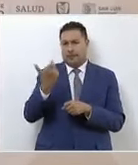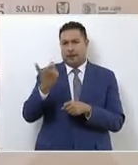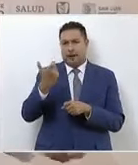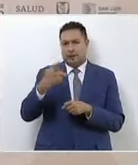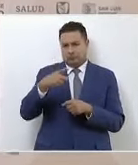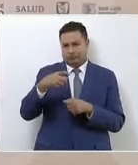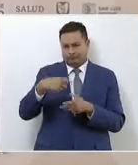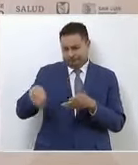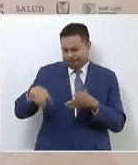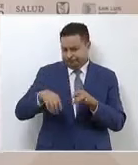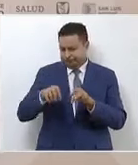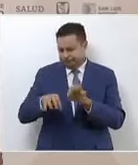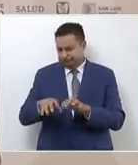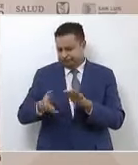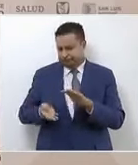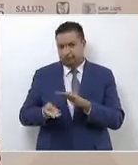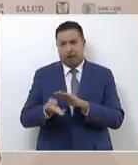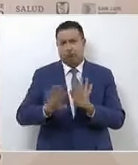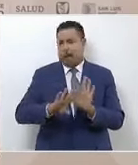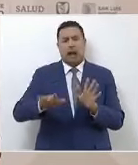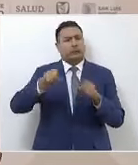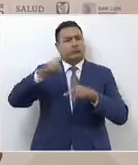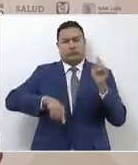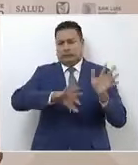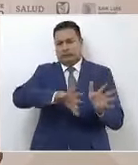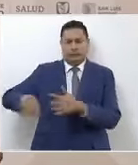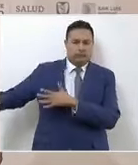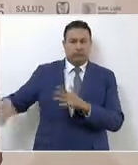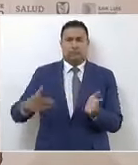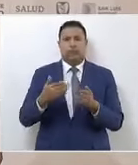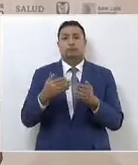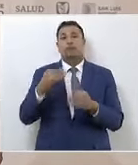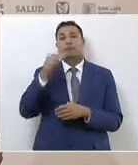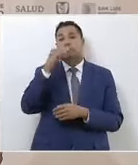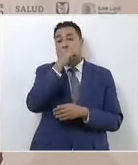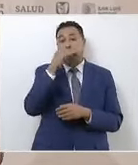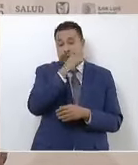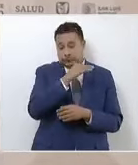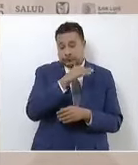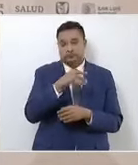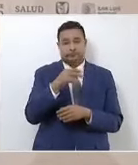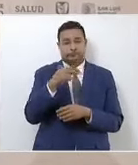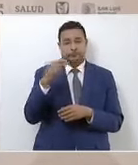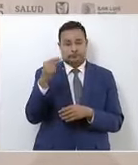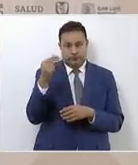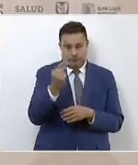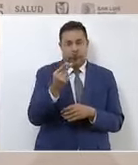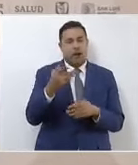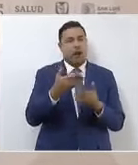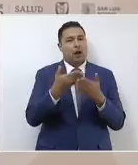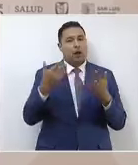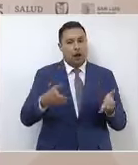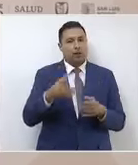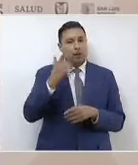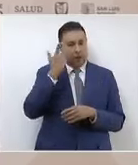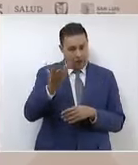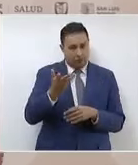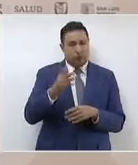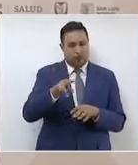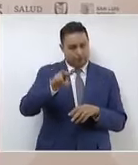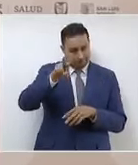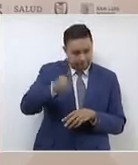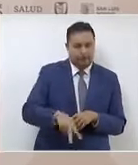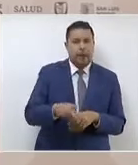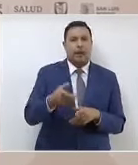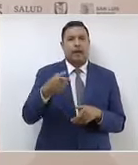Es un derecho la salud y tenemos que convertir en realidad este bello sueño, este ideal,